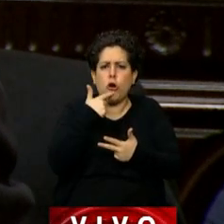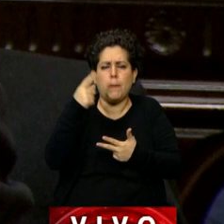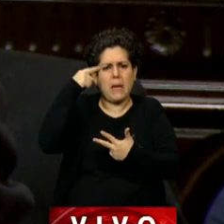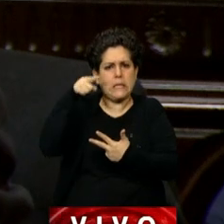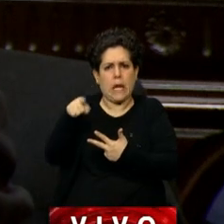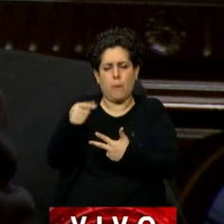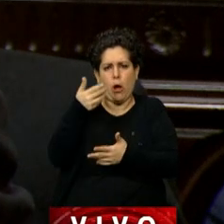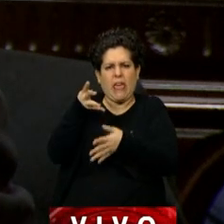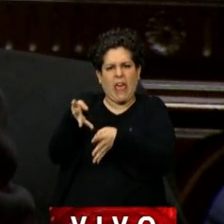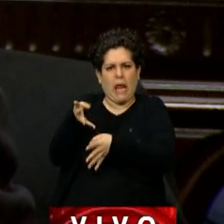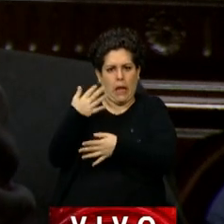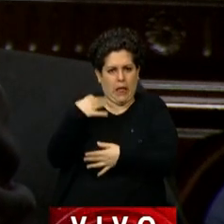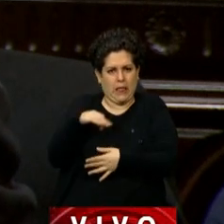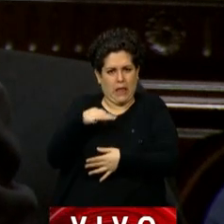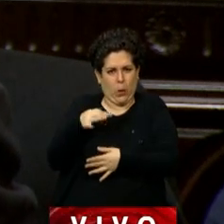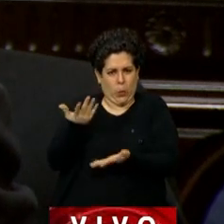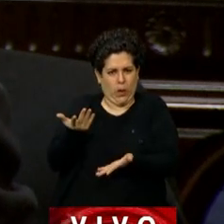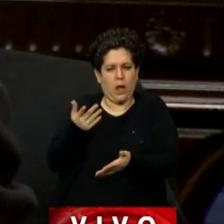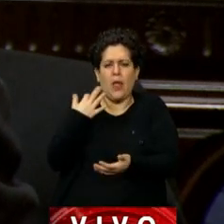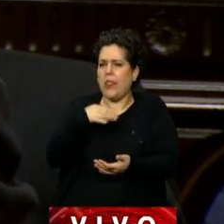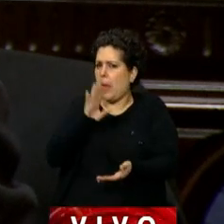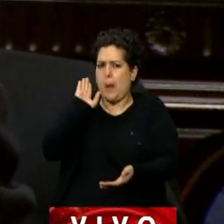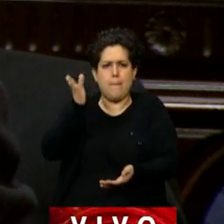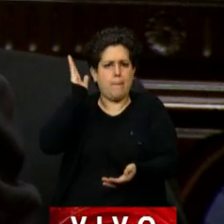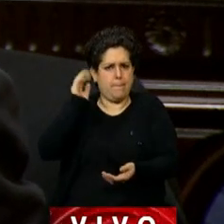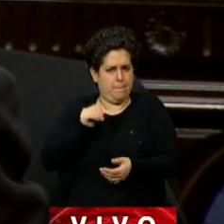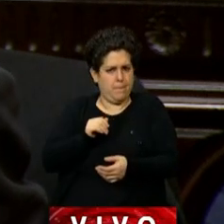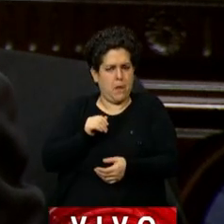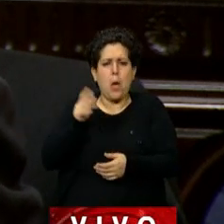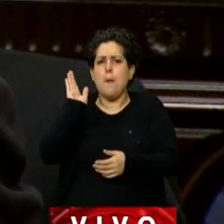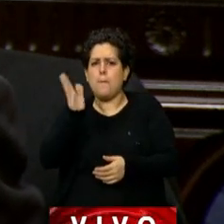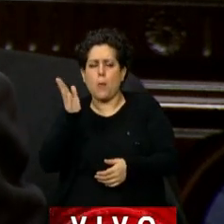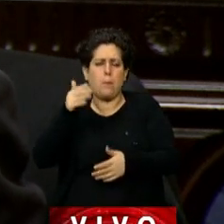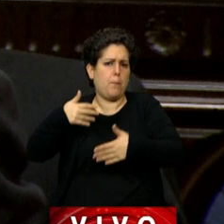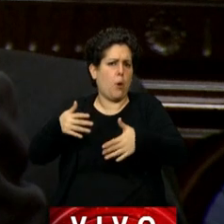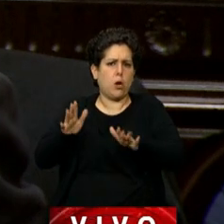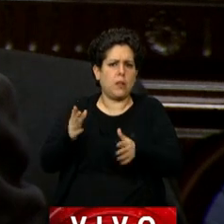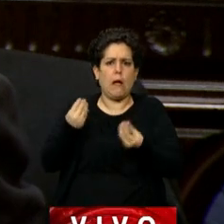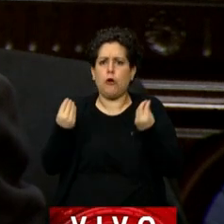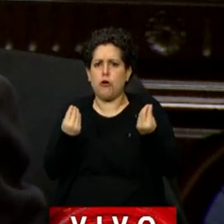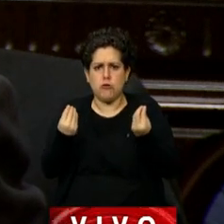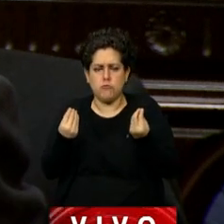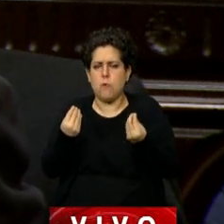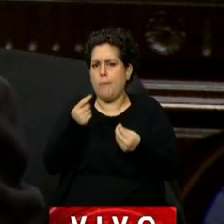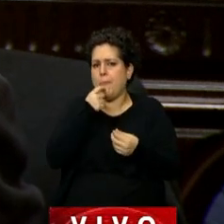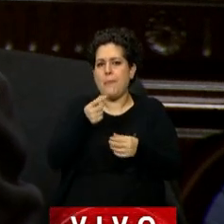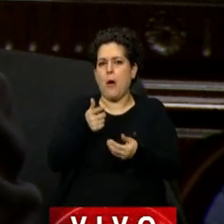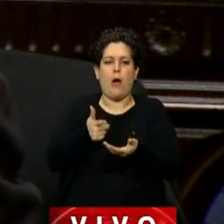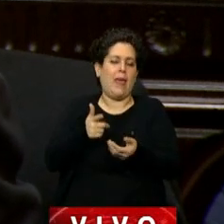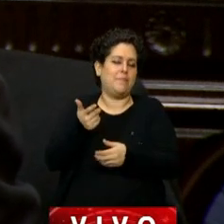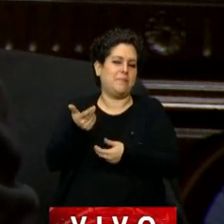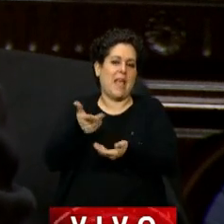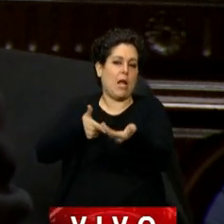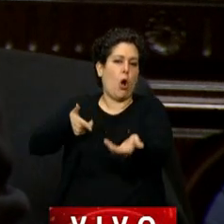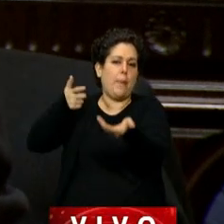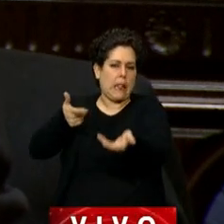en términos bélicos, hay que matarlos, y no importa si lo matamos con un tiro de escopeta